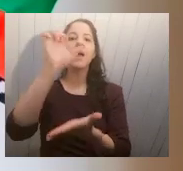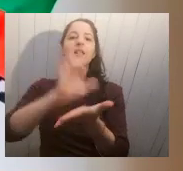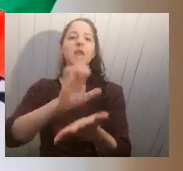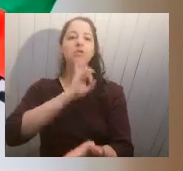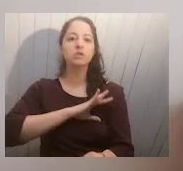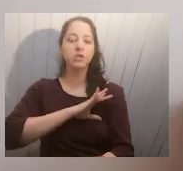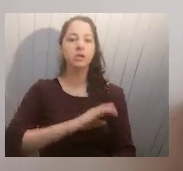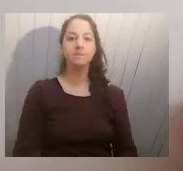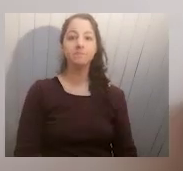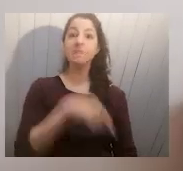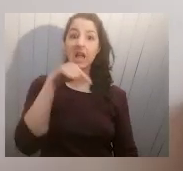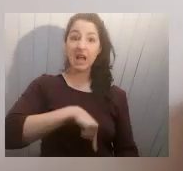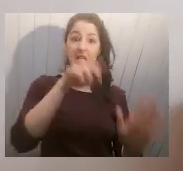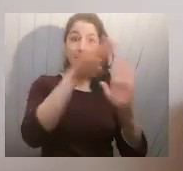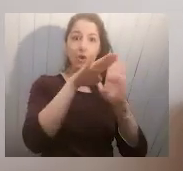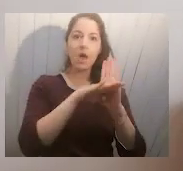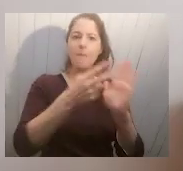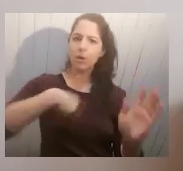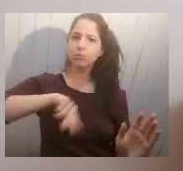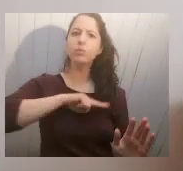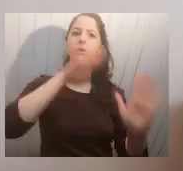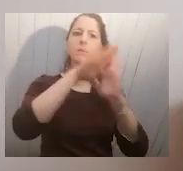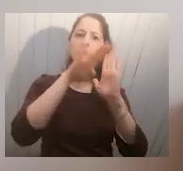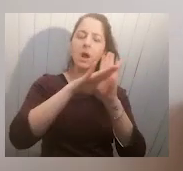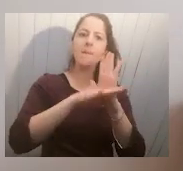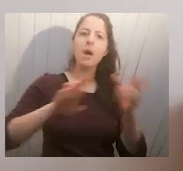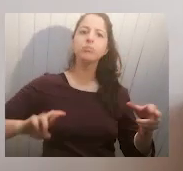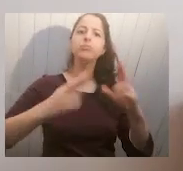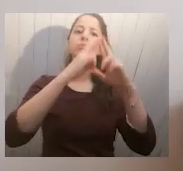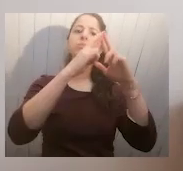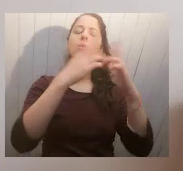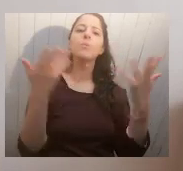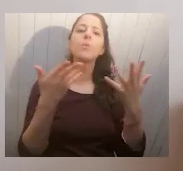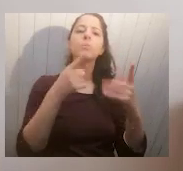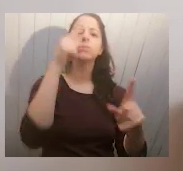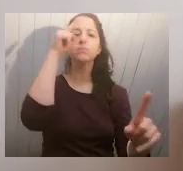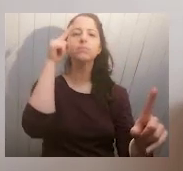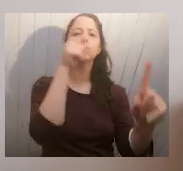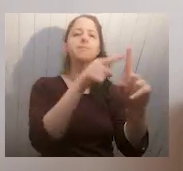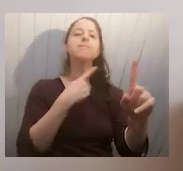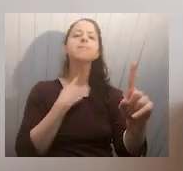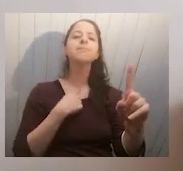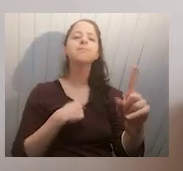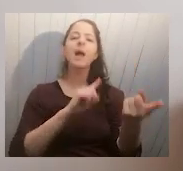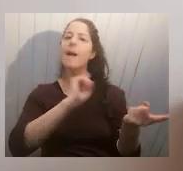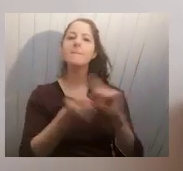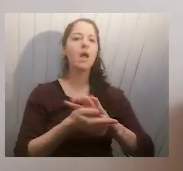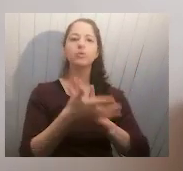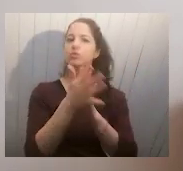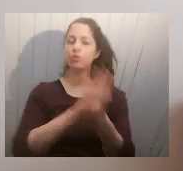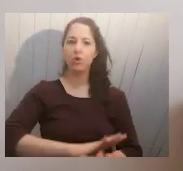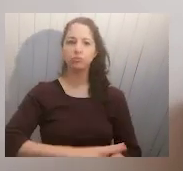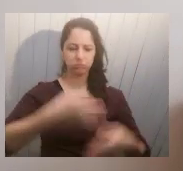chileno. Este programa, nuestro programa, lo hemos construido con el